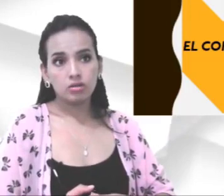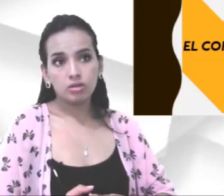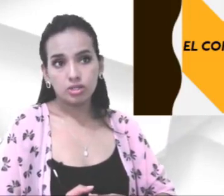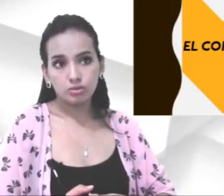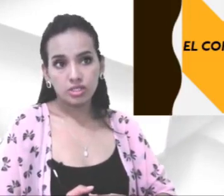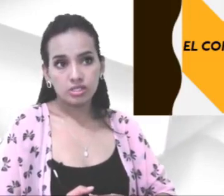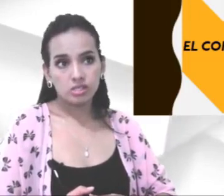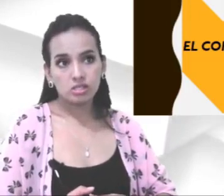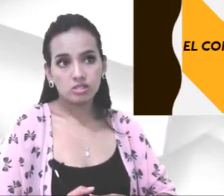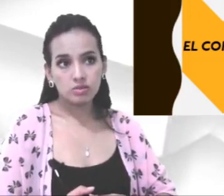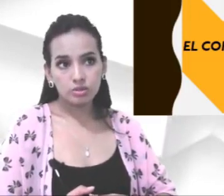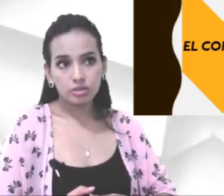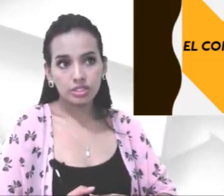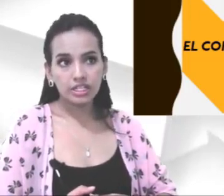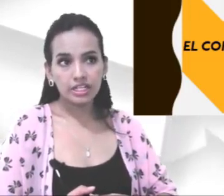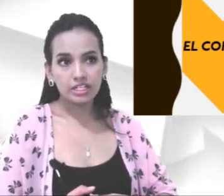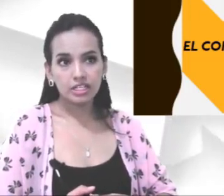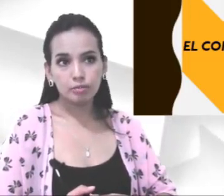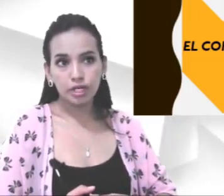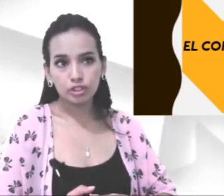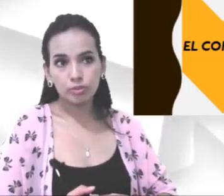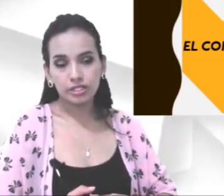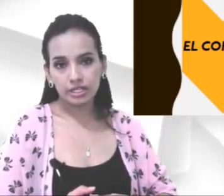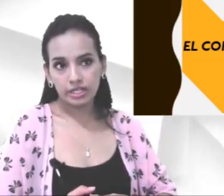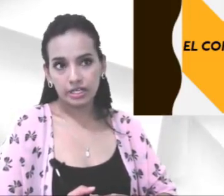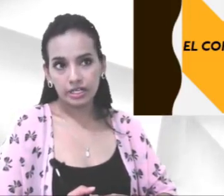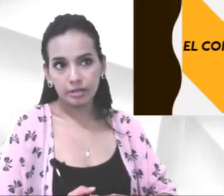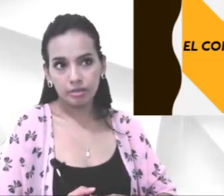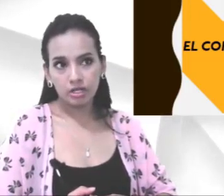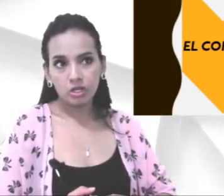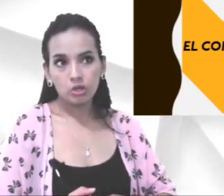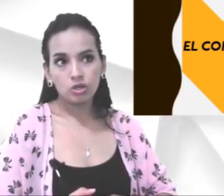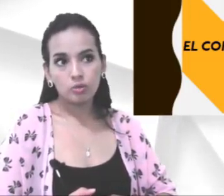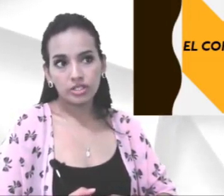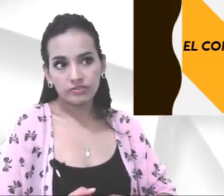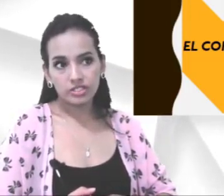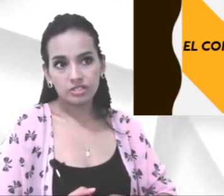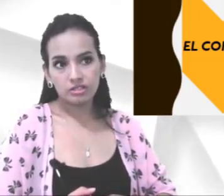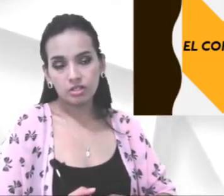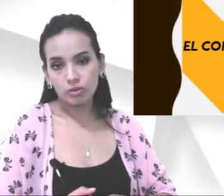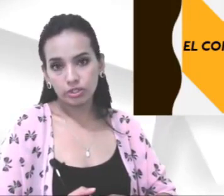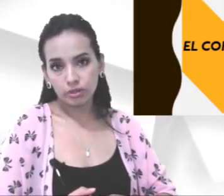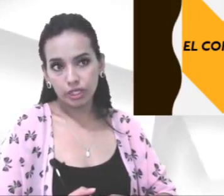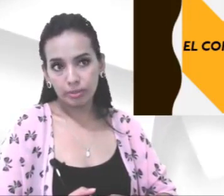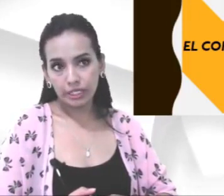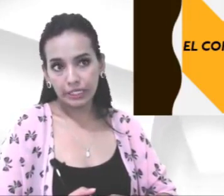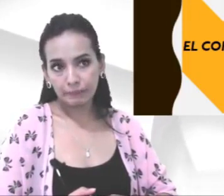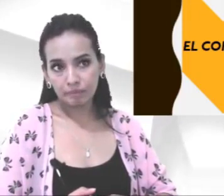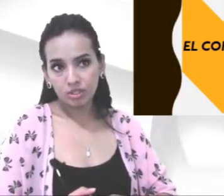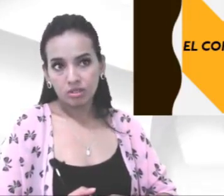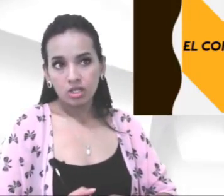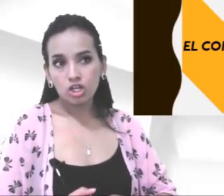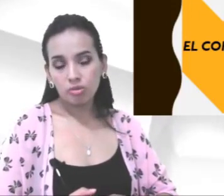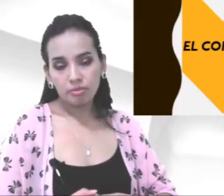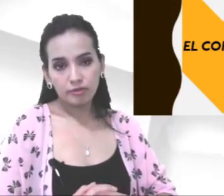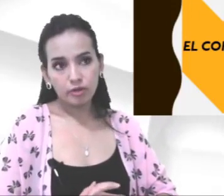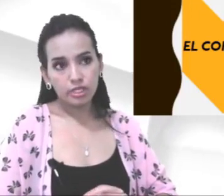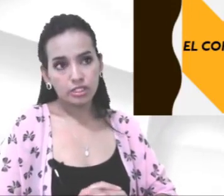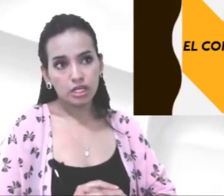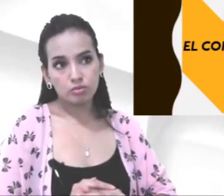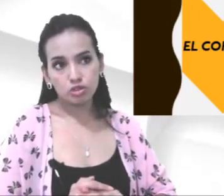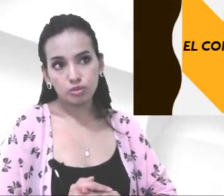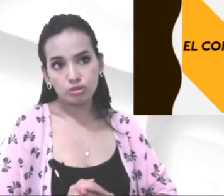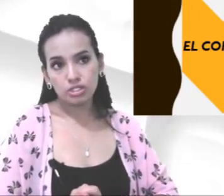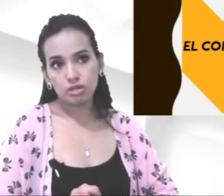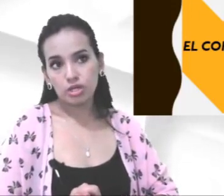el cortejo es una serie de exhibiciones que realiza el macho para atraer a la hembra con el cual se facilita el encuentro de la pareja el mamífero